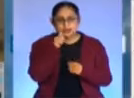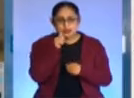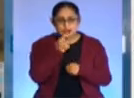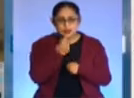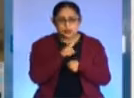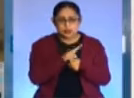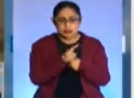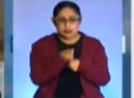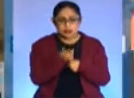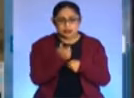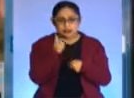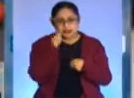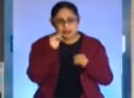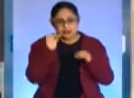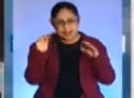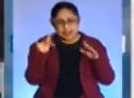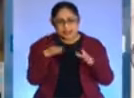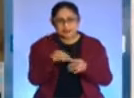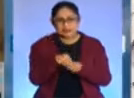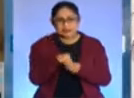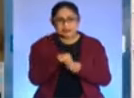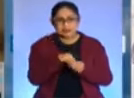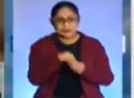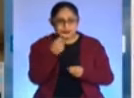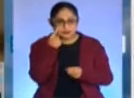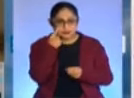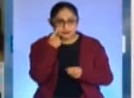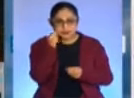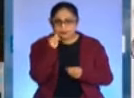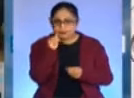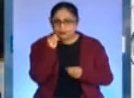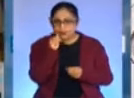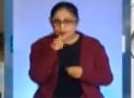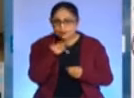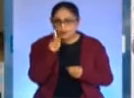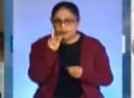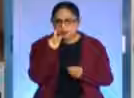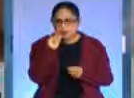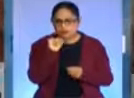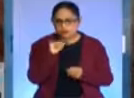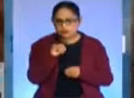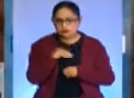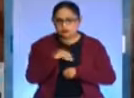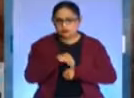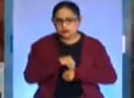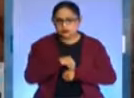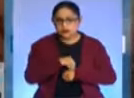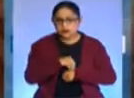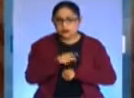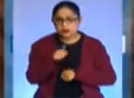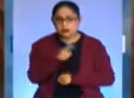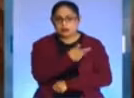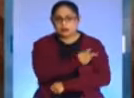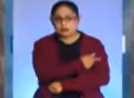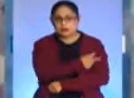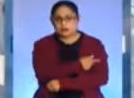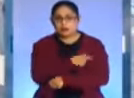que se deja venir todos en el momento, pero mañana también se estarán aplicando. La campaña de vacunación continuará con otros